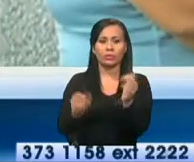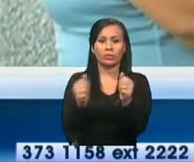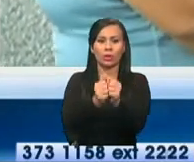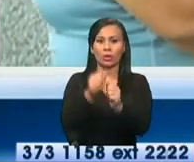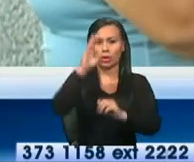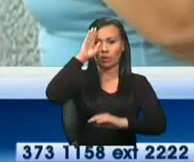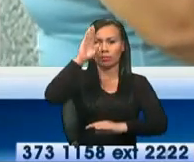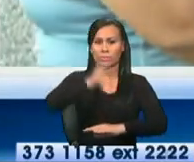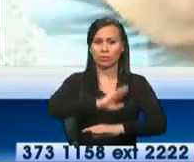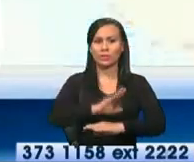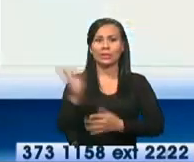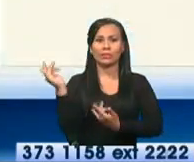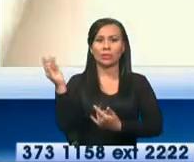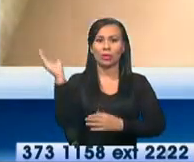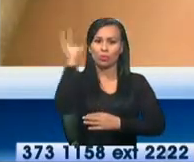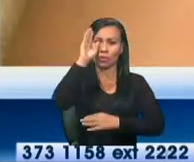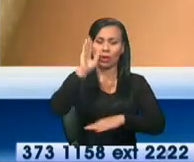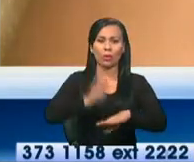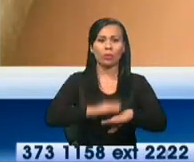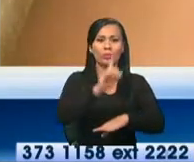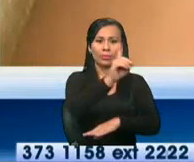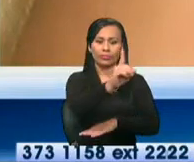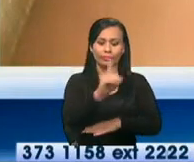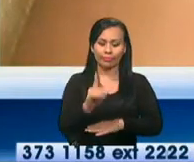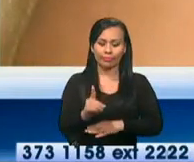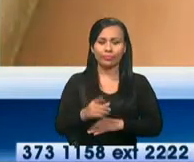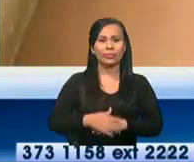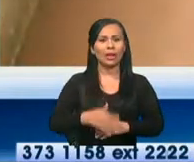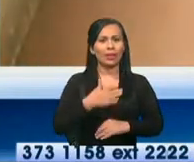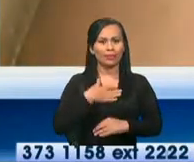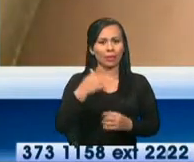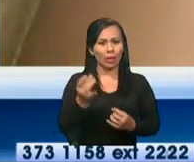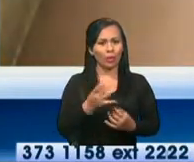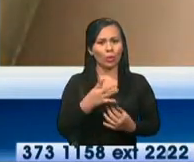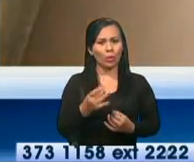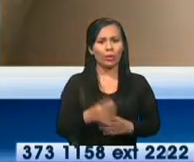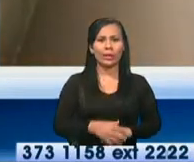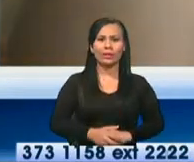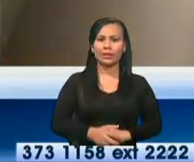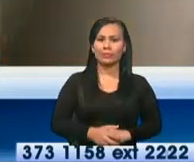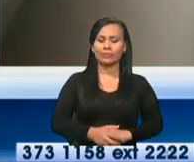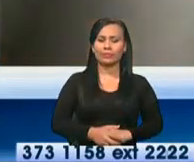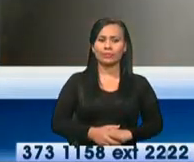persona responsable. No sé, estoy muy dolida por lo que le han hecho.